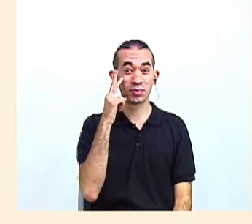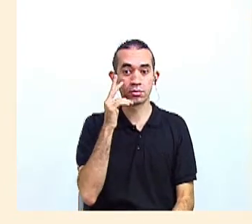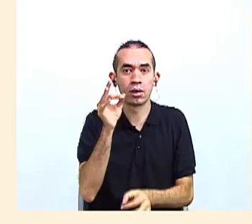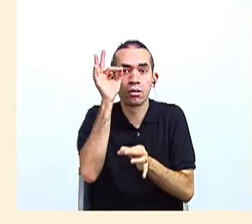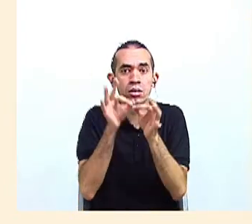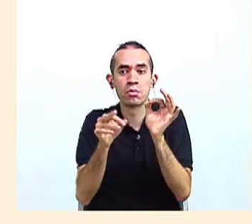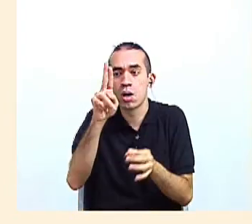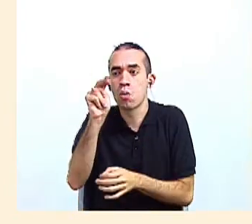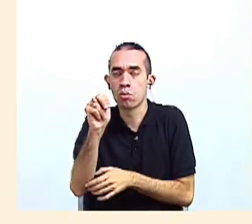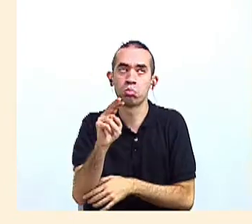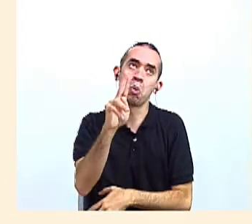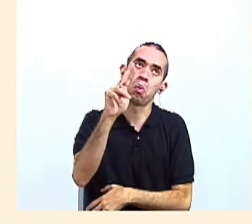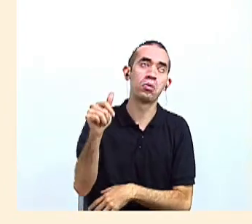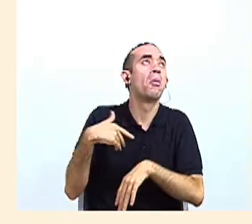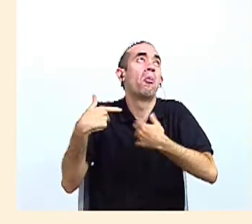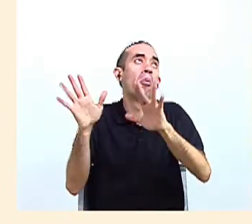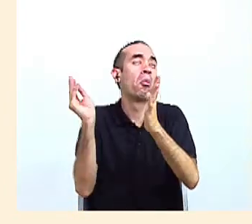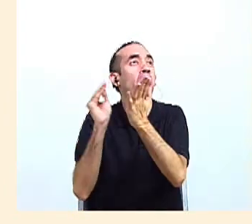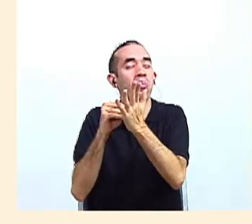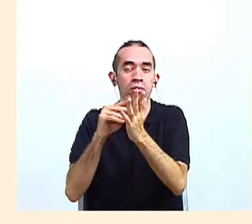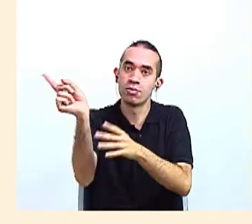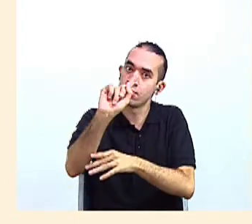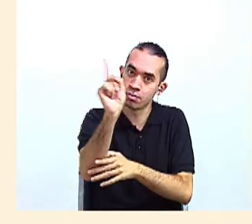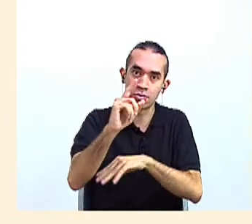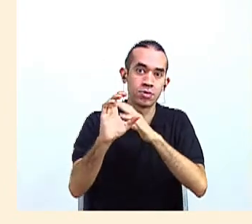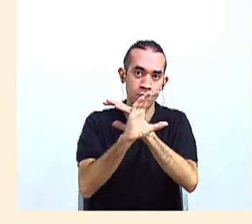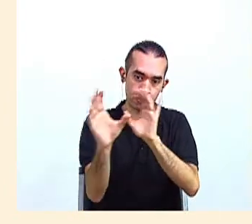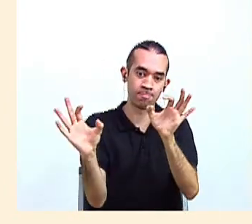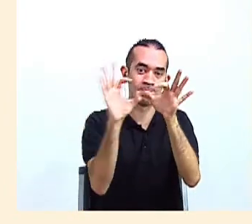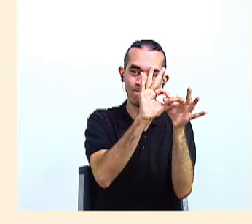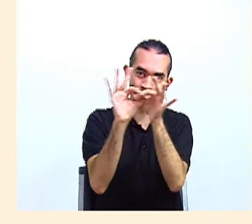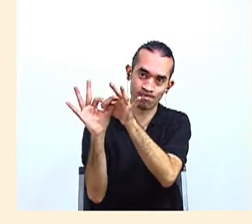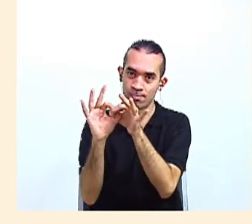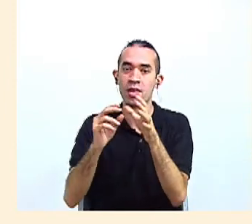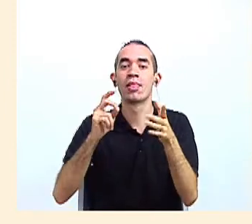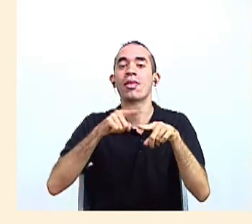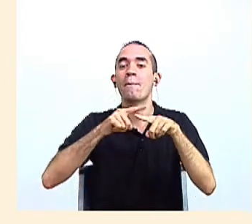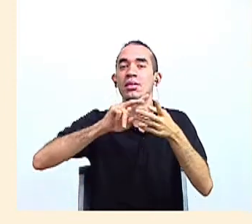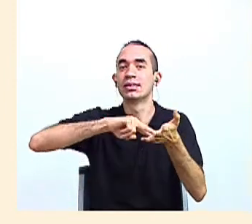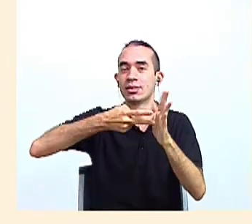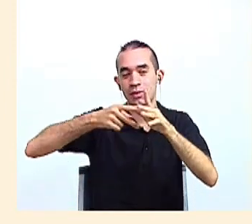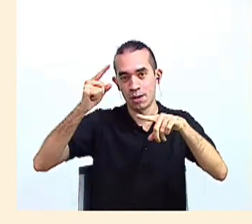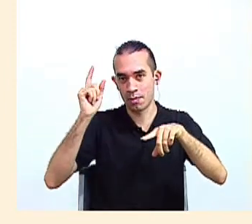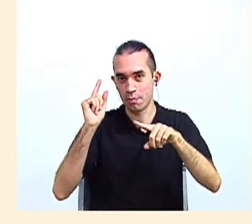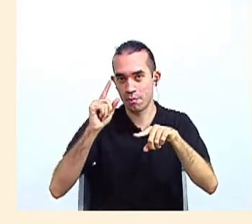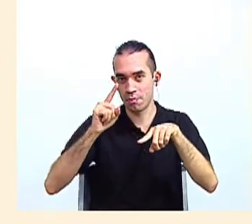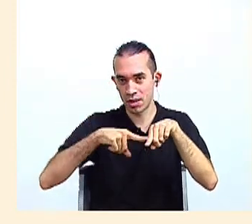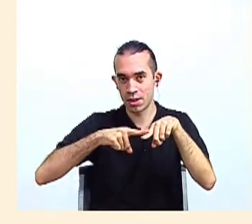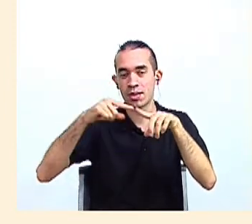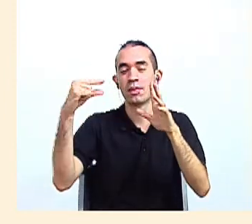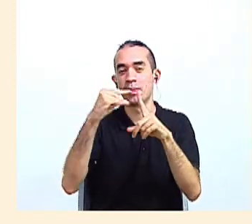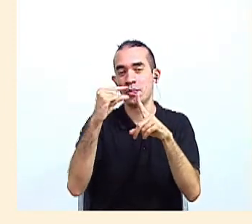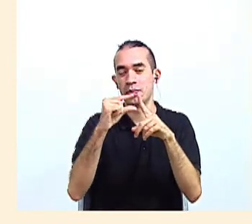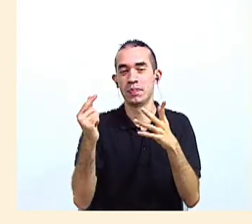artículo puede modificar el concepto de esta palabra a la que nos referimos. Vean qué